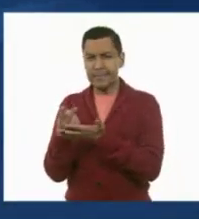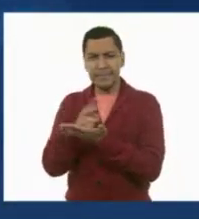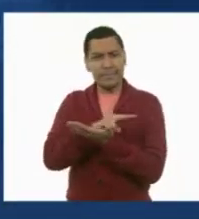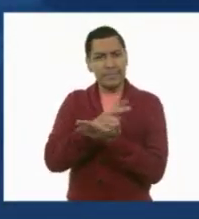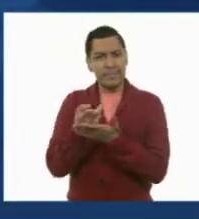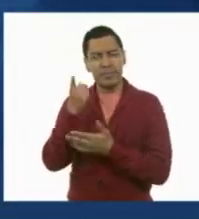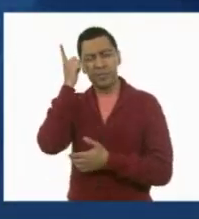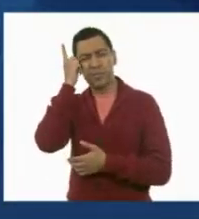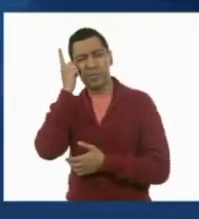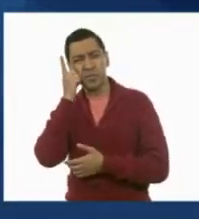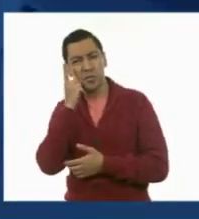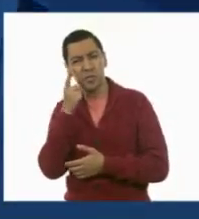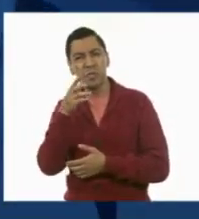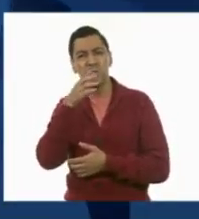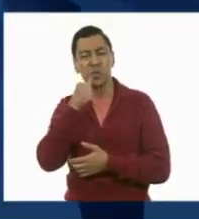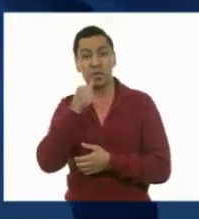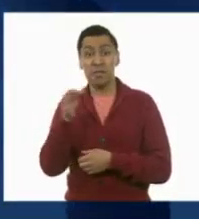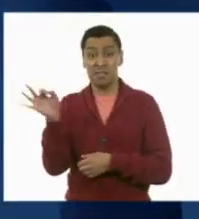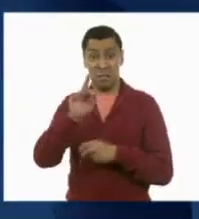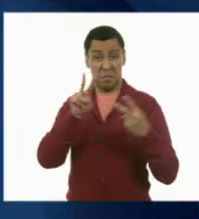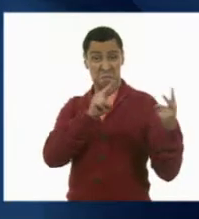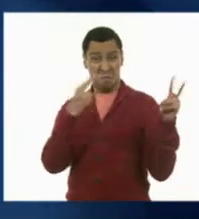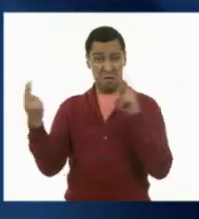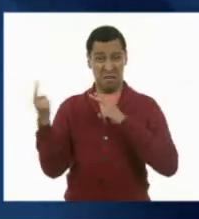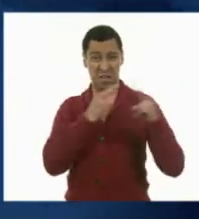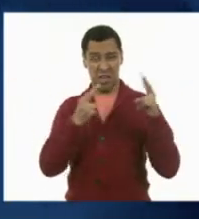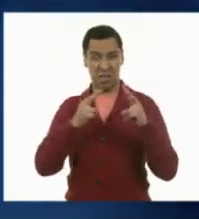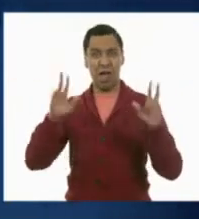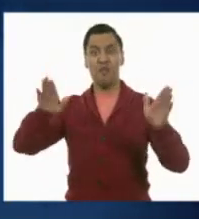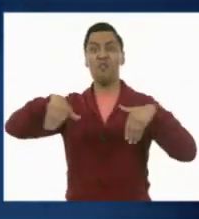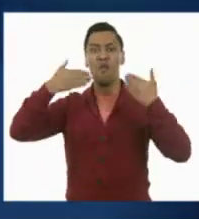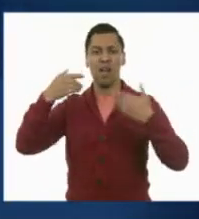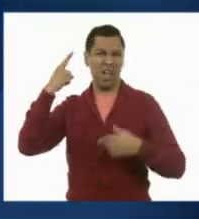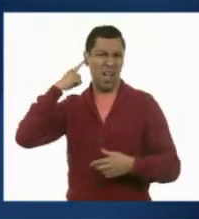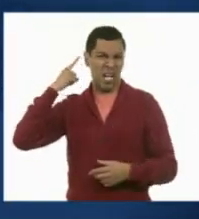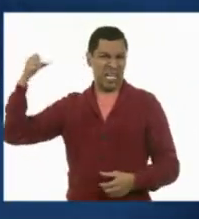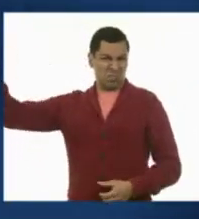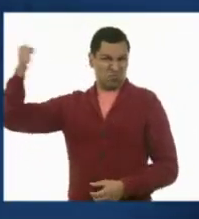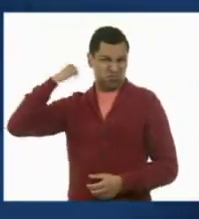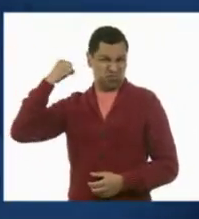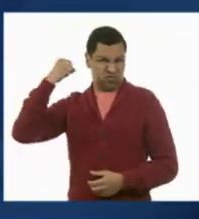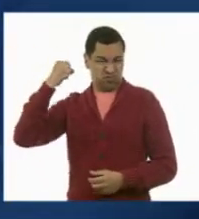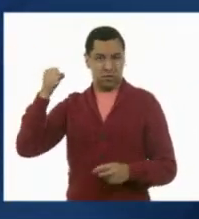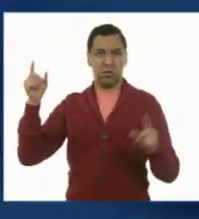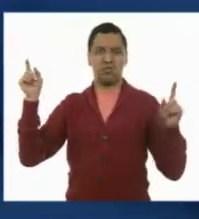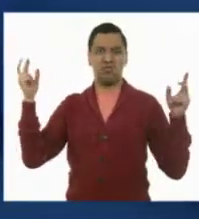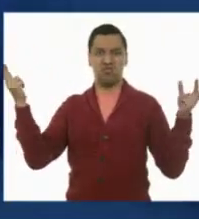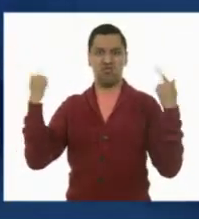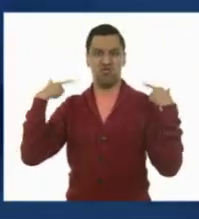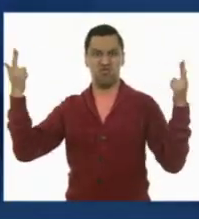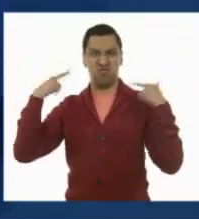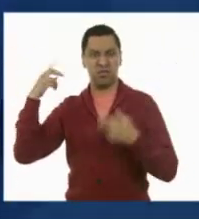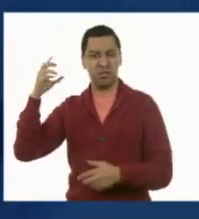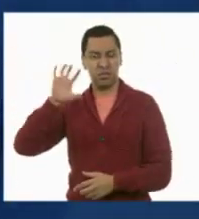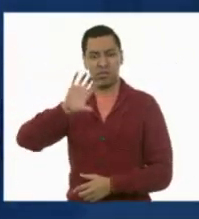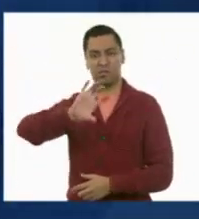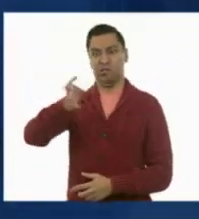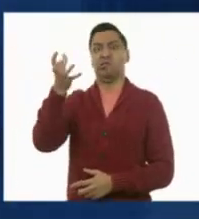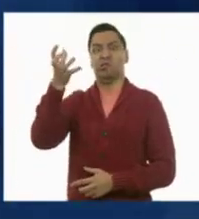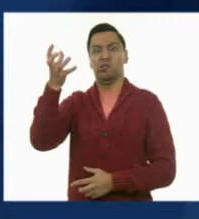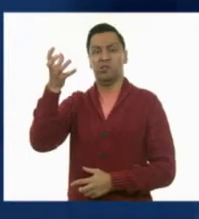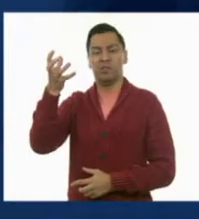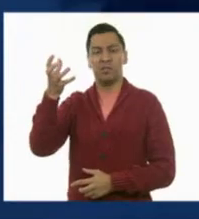quizás sus vecinos ponen música muy alta. Ya saben que eso no falta por las noches. Y cuando llega a la escuela ya no